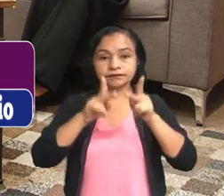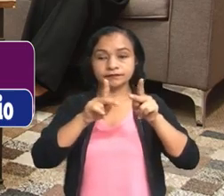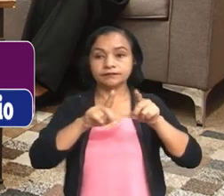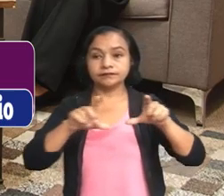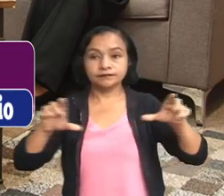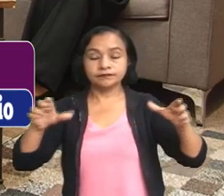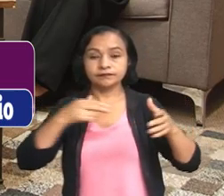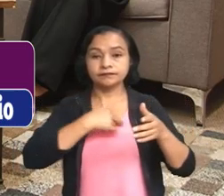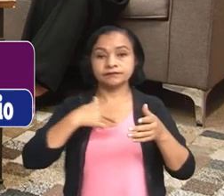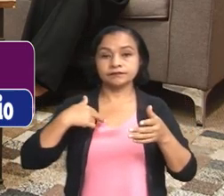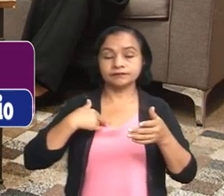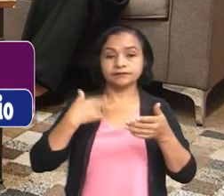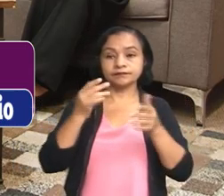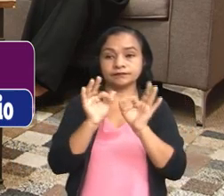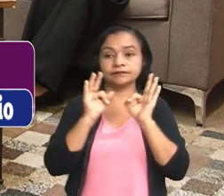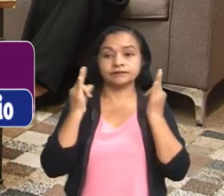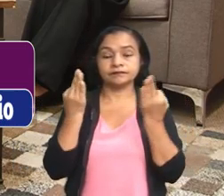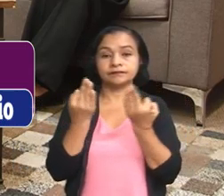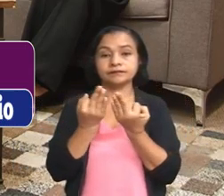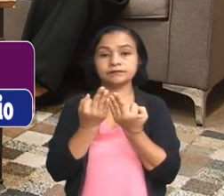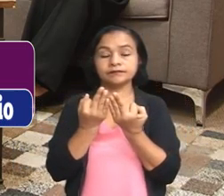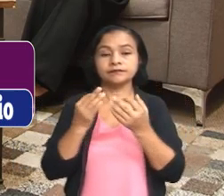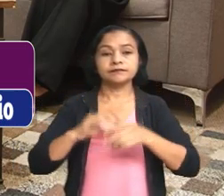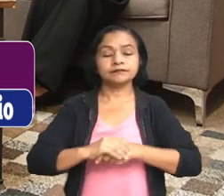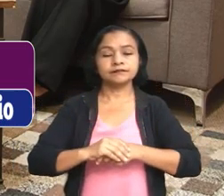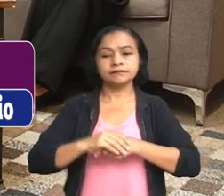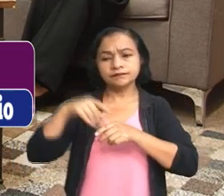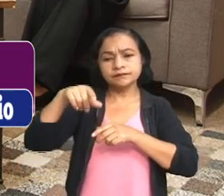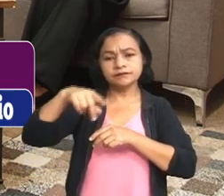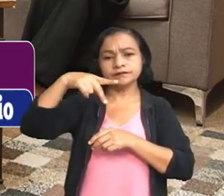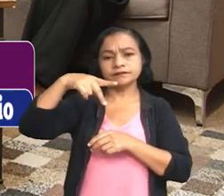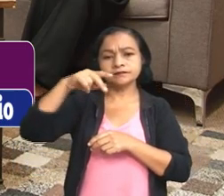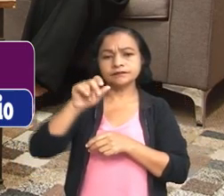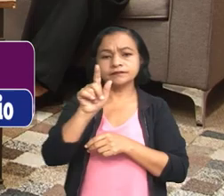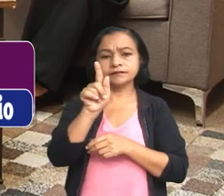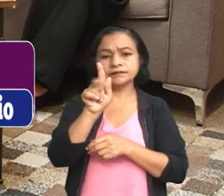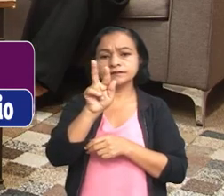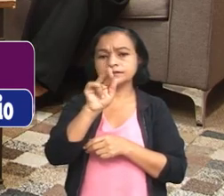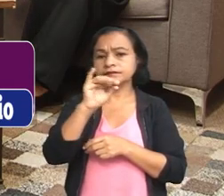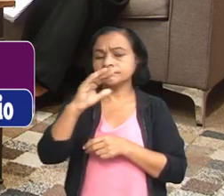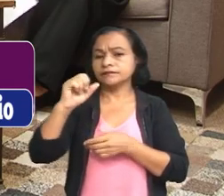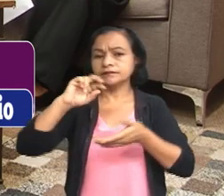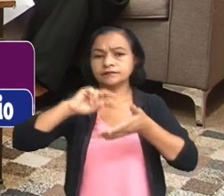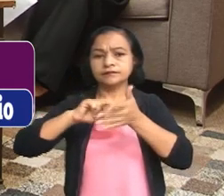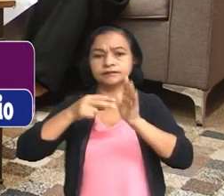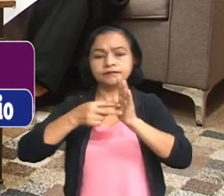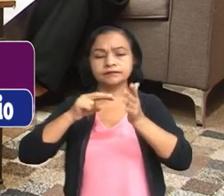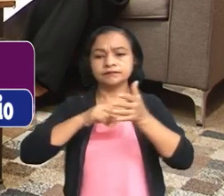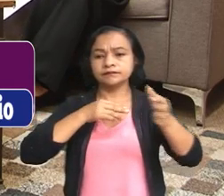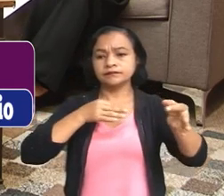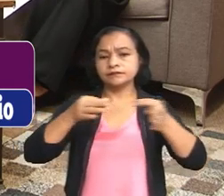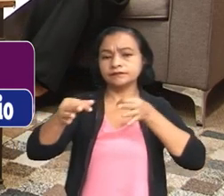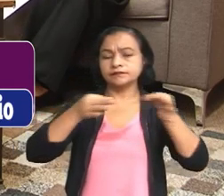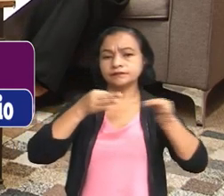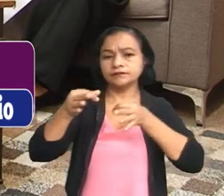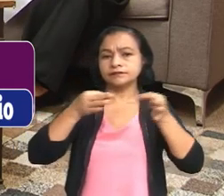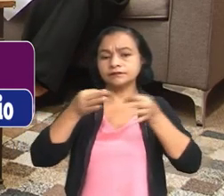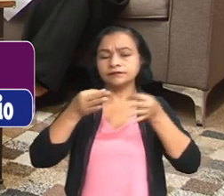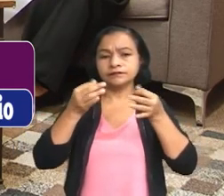que se van a concretar en las familias y en el terreno. Compañera Patricia, entender un poquito lo que significa a partir de esta explicación de la